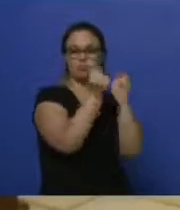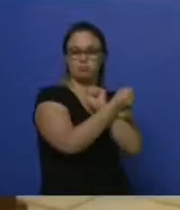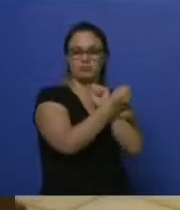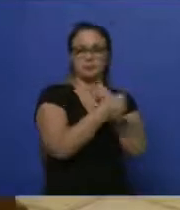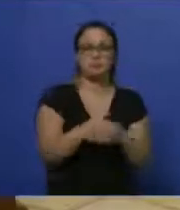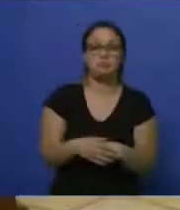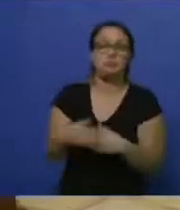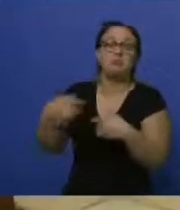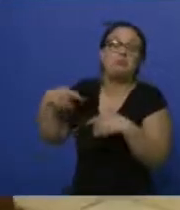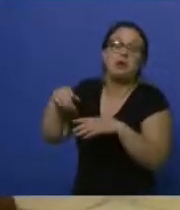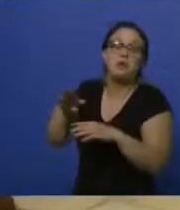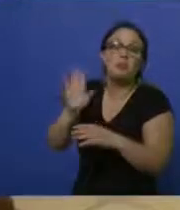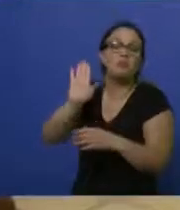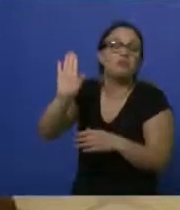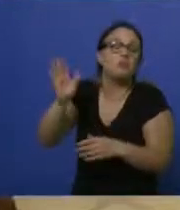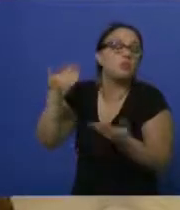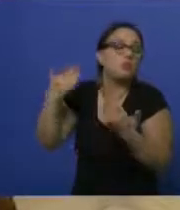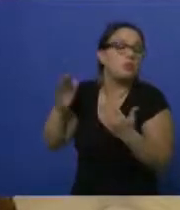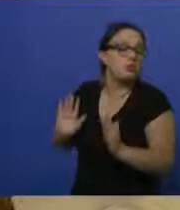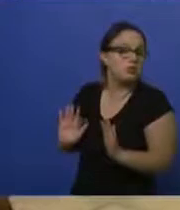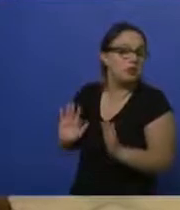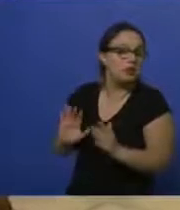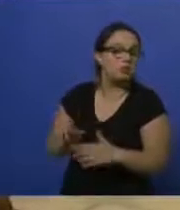futuro, pero van a tener que abrir. La Carta Orgánica ya ha